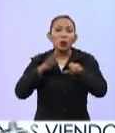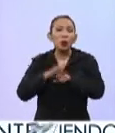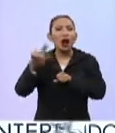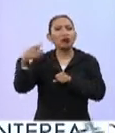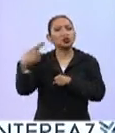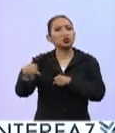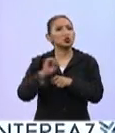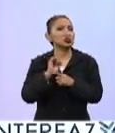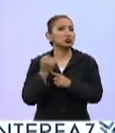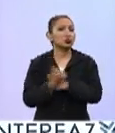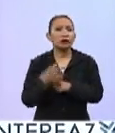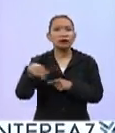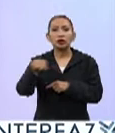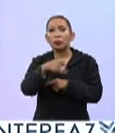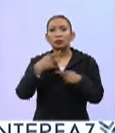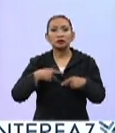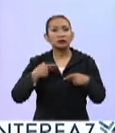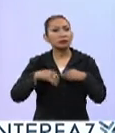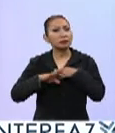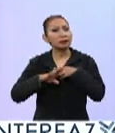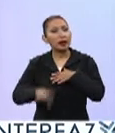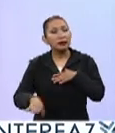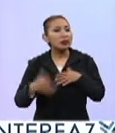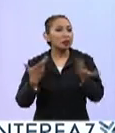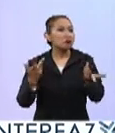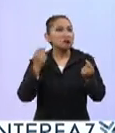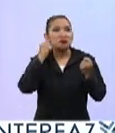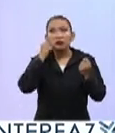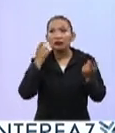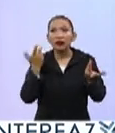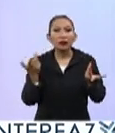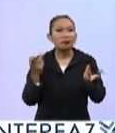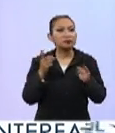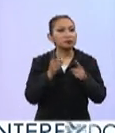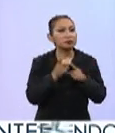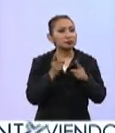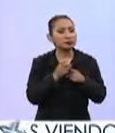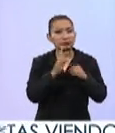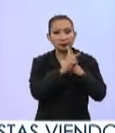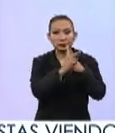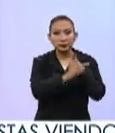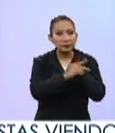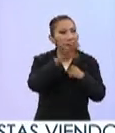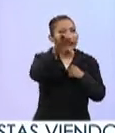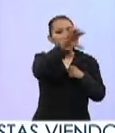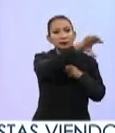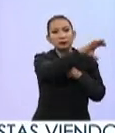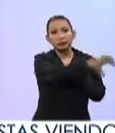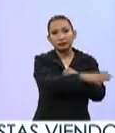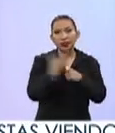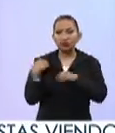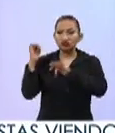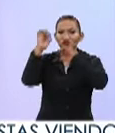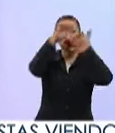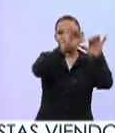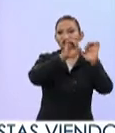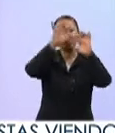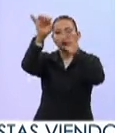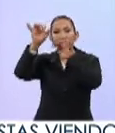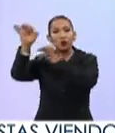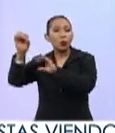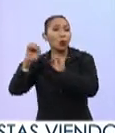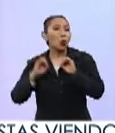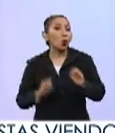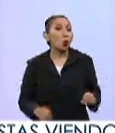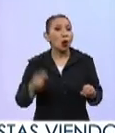de la circunstancia de los migrantes, ya sea que están en los países receptores, ya sea que